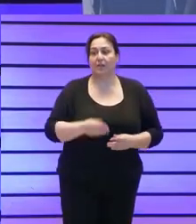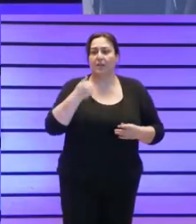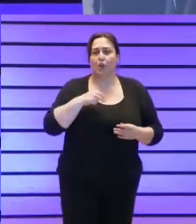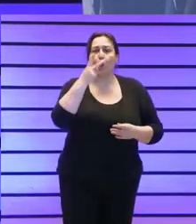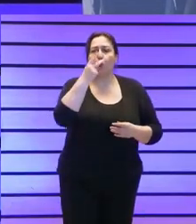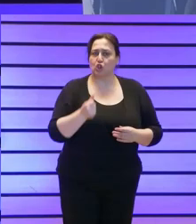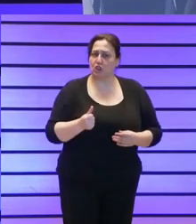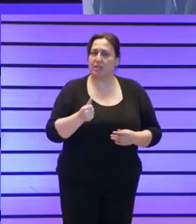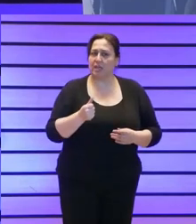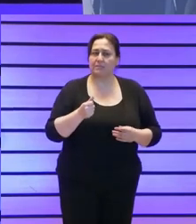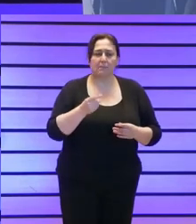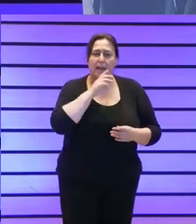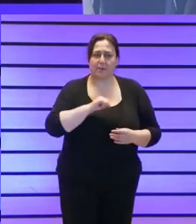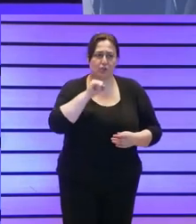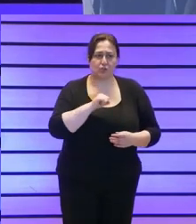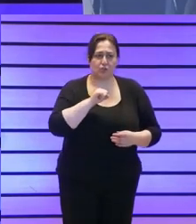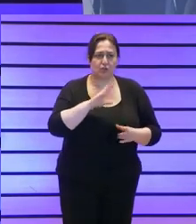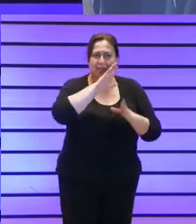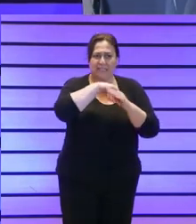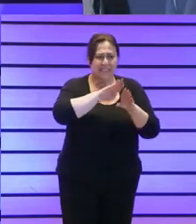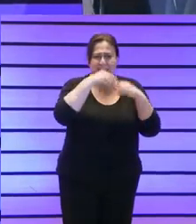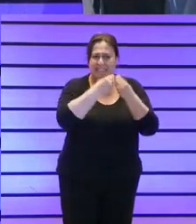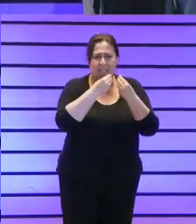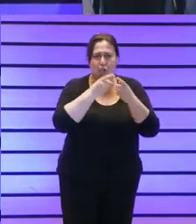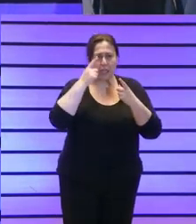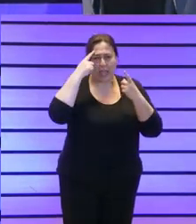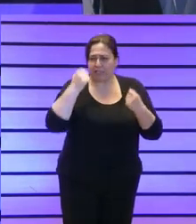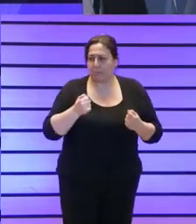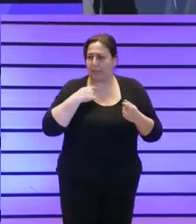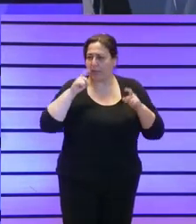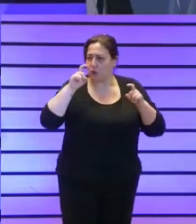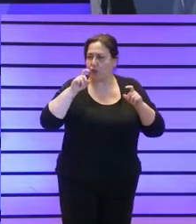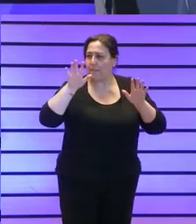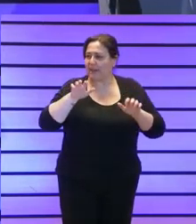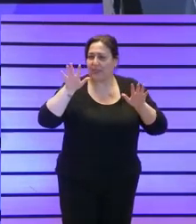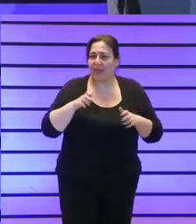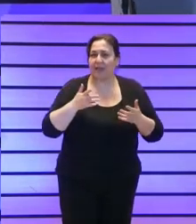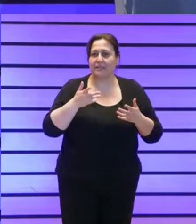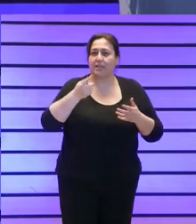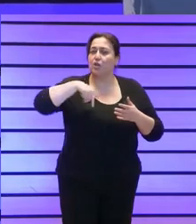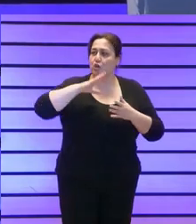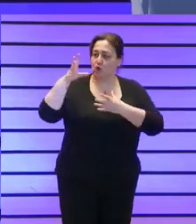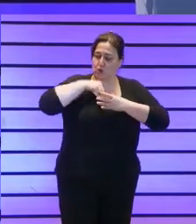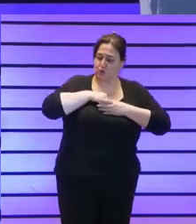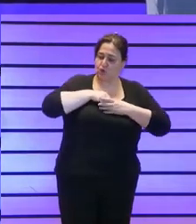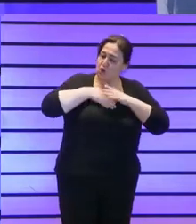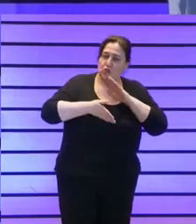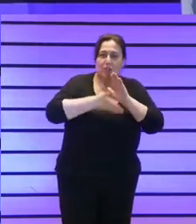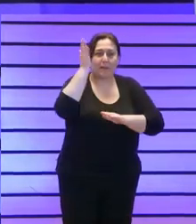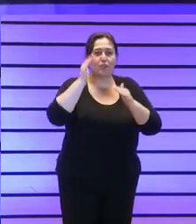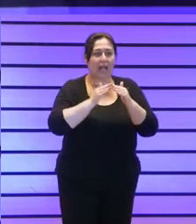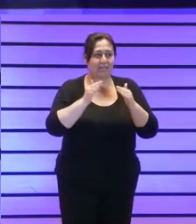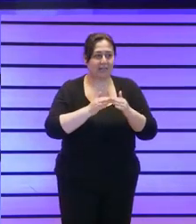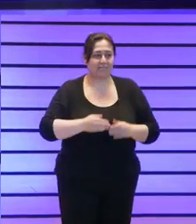sido dos días estupendos, llenos de expertos y aprendizajes que nos llevamos para